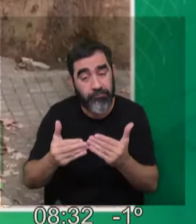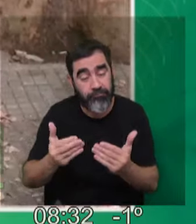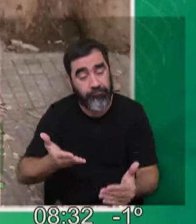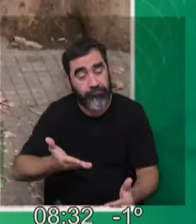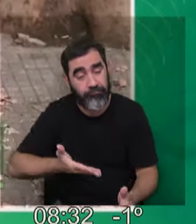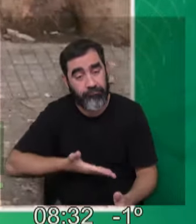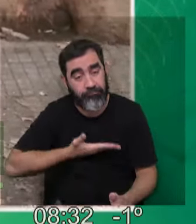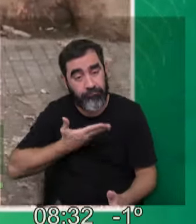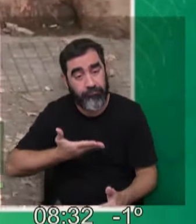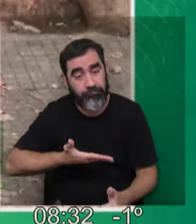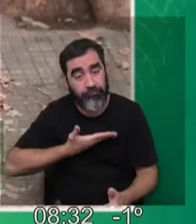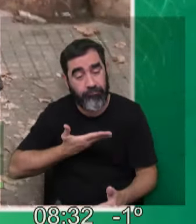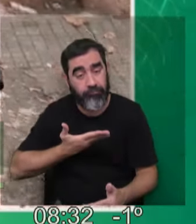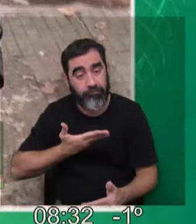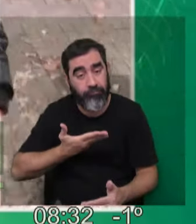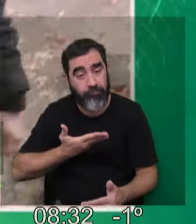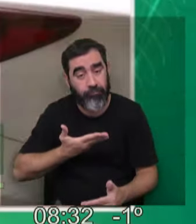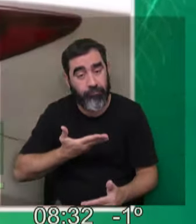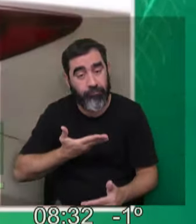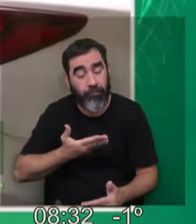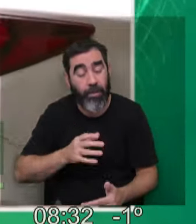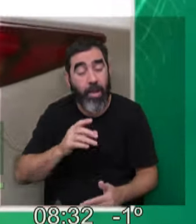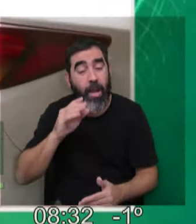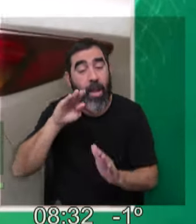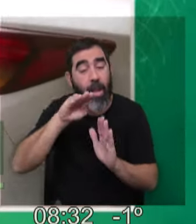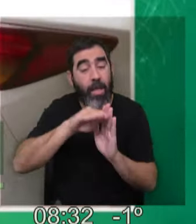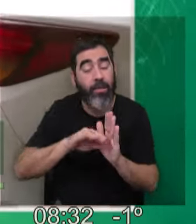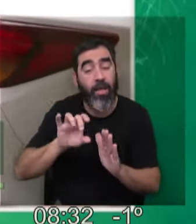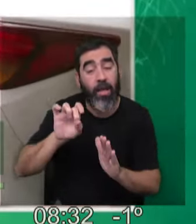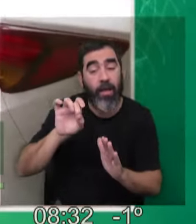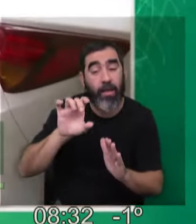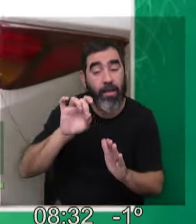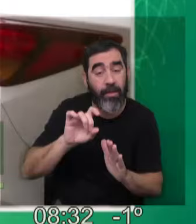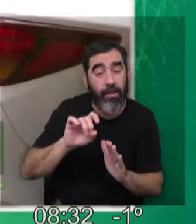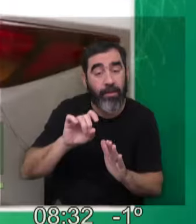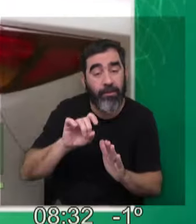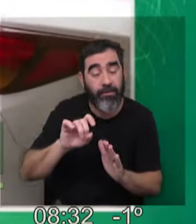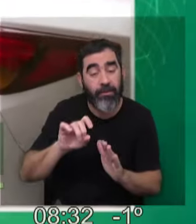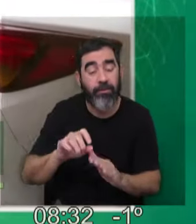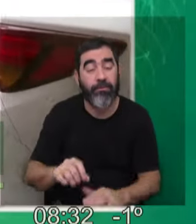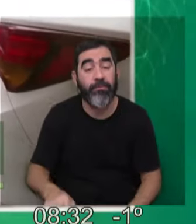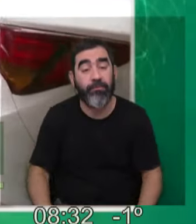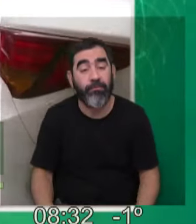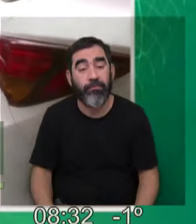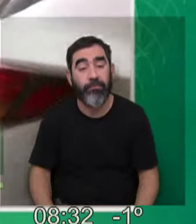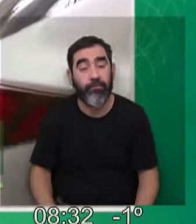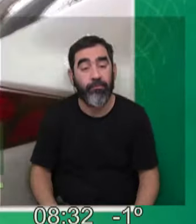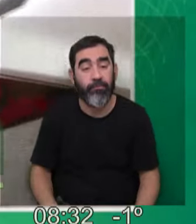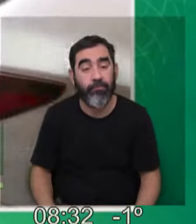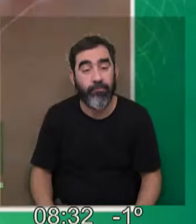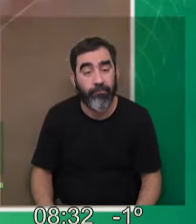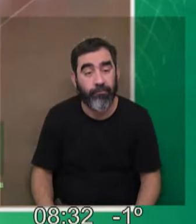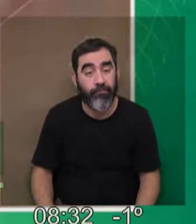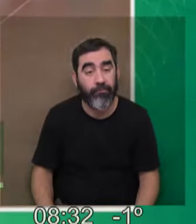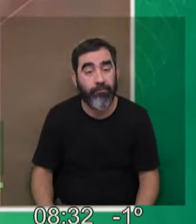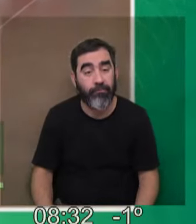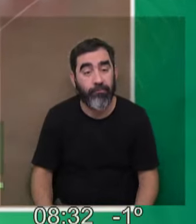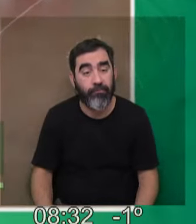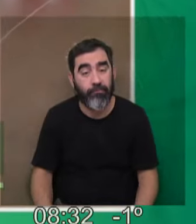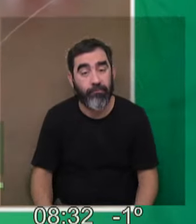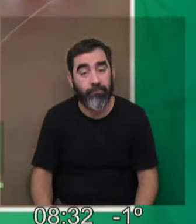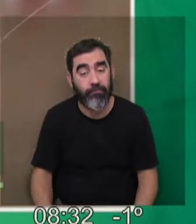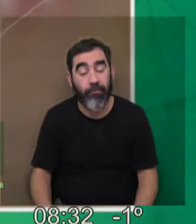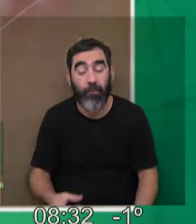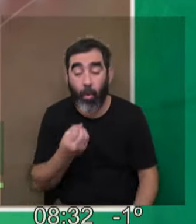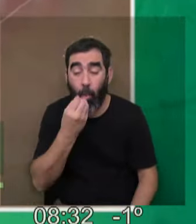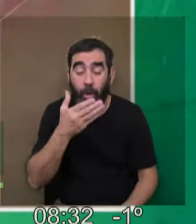reivindicando la 15 y la 15 Jorge Valle, fundamentalmente, su legado, su visión, hizo una